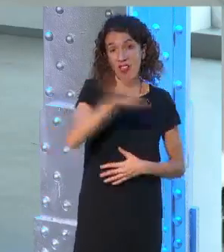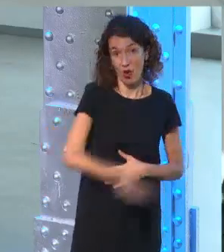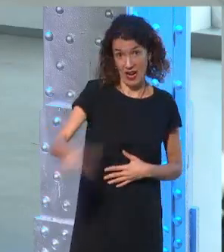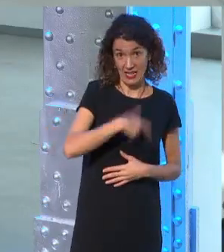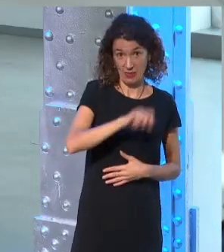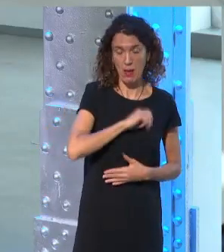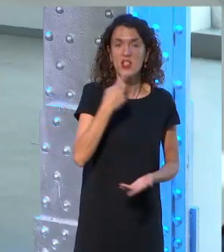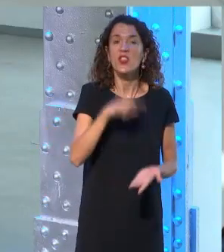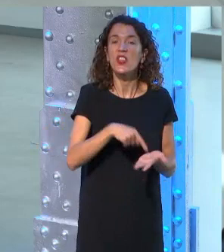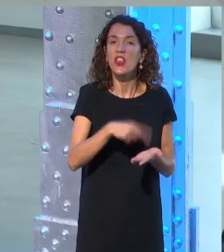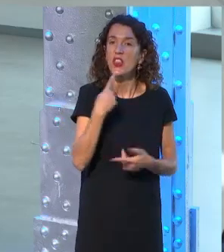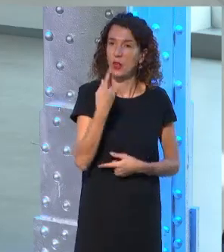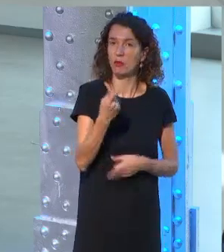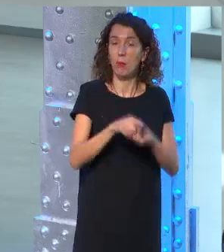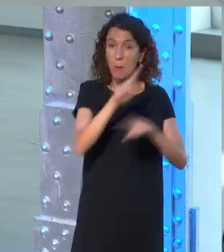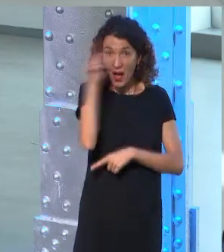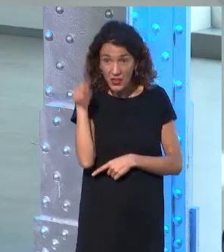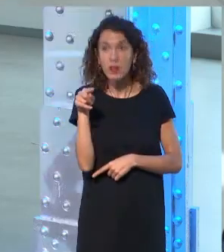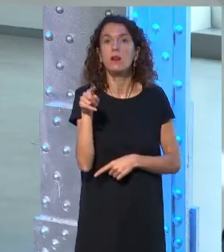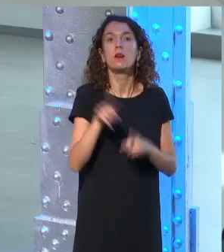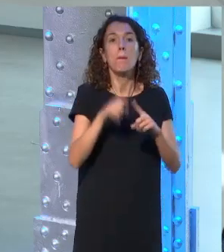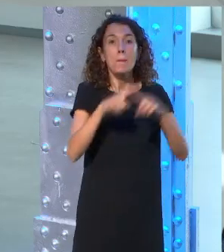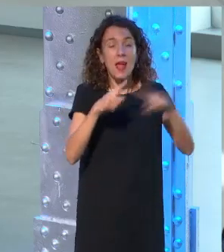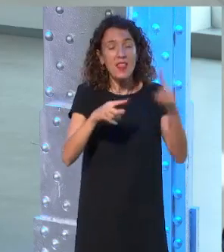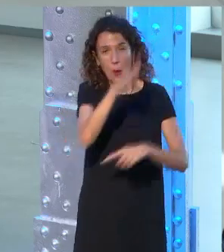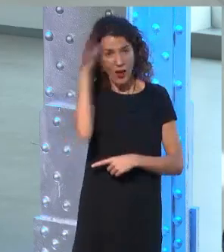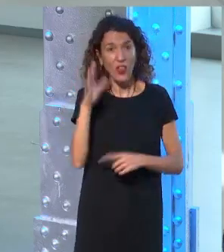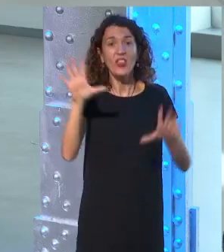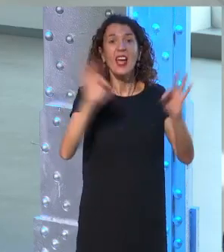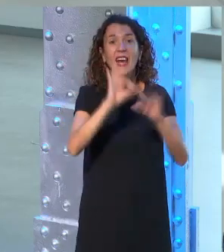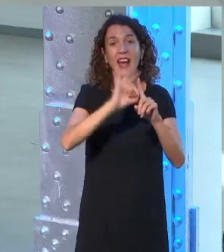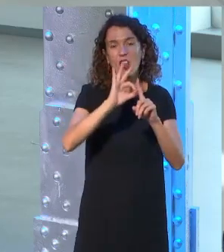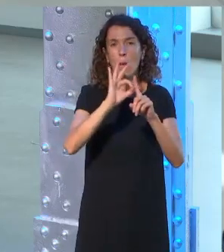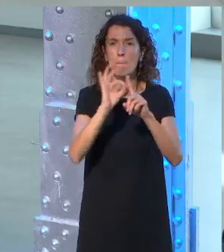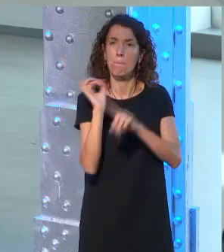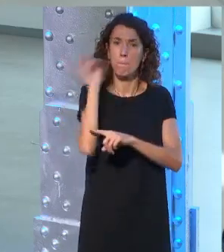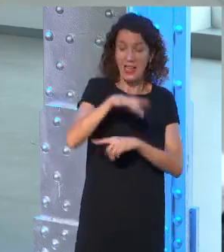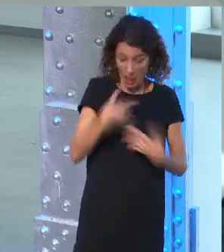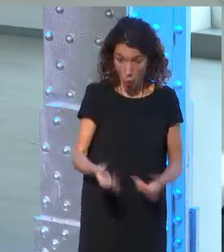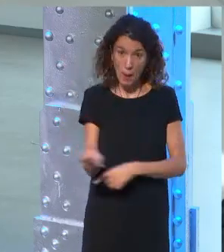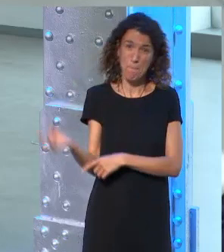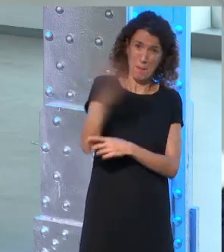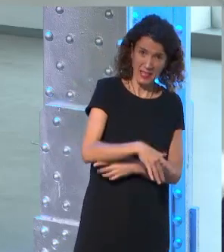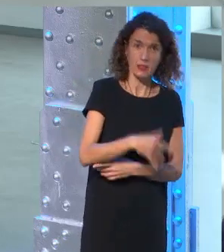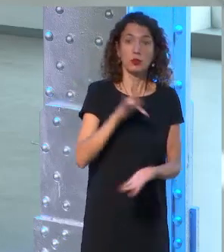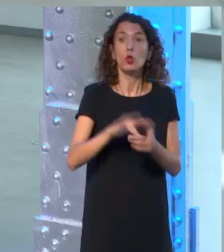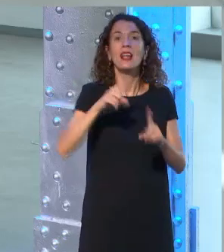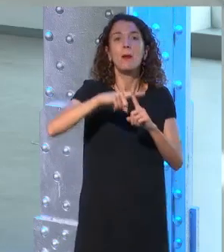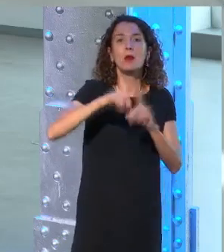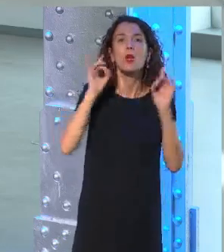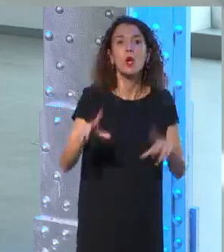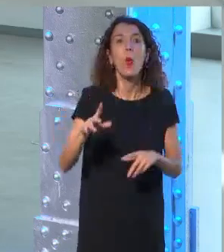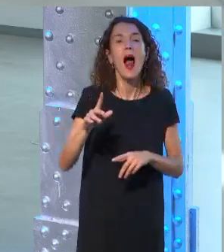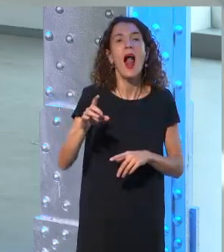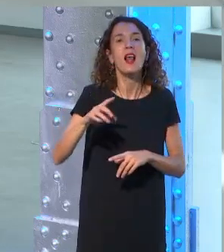los que dice que la temperatura en Madrid, la media en verano, va a ser 10 grados superior a la que hay ahora mismo, es decir, vamos a tener la temperatura de Las Vegas